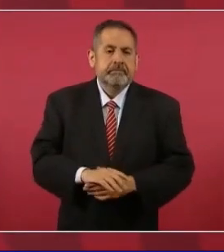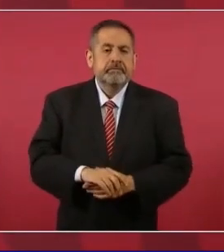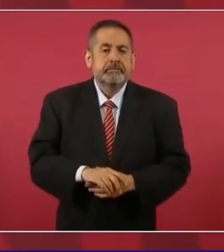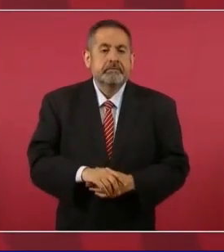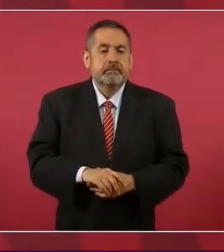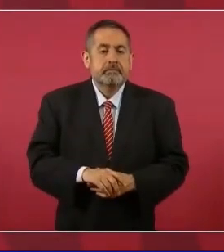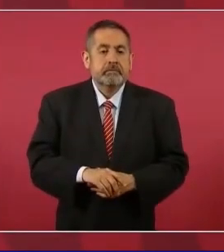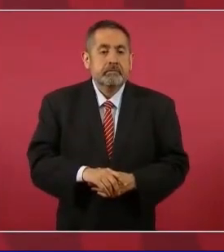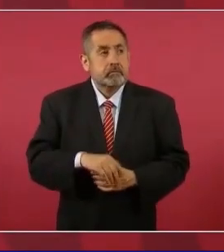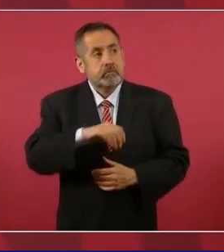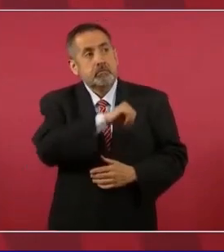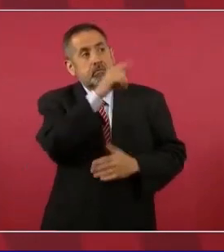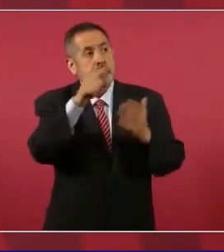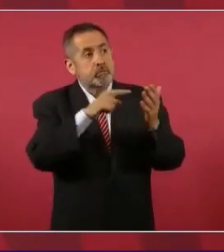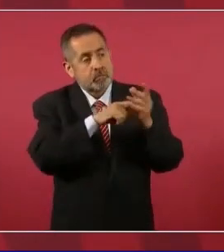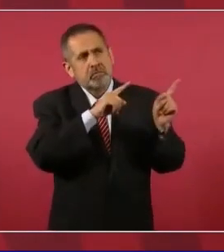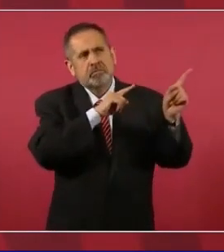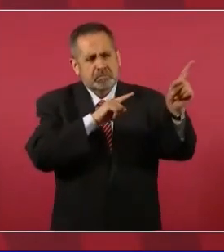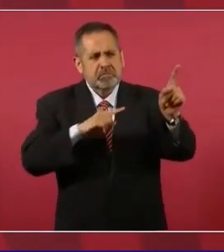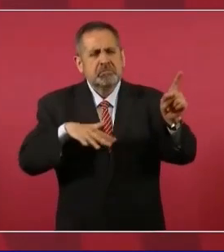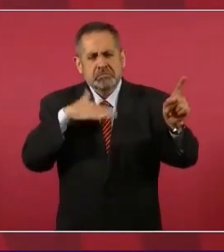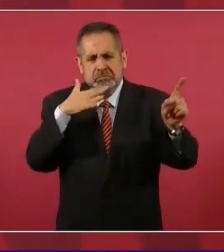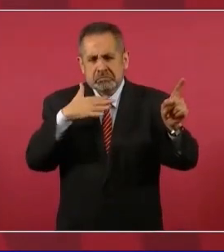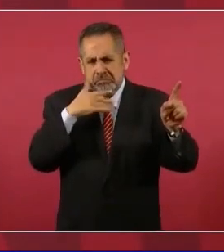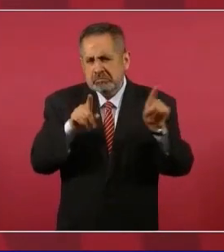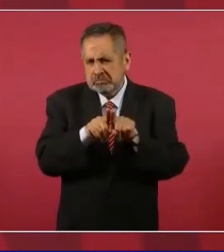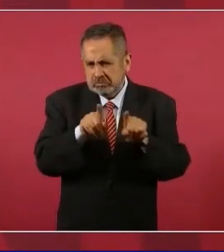Pero en esos otros lugares donde también hay corrupción,